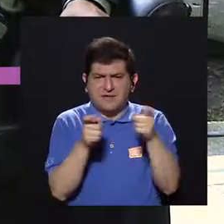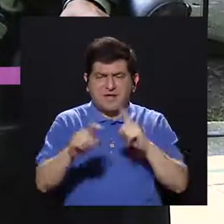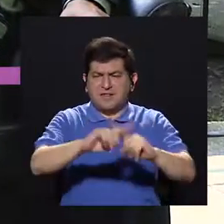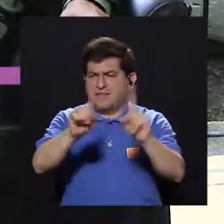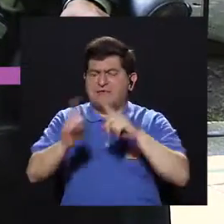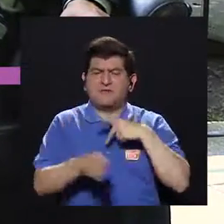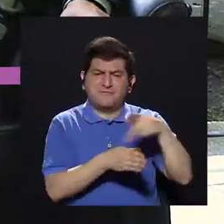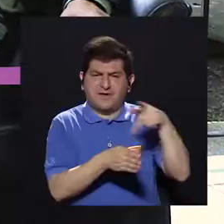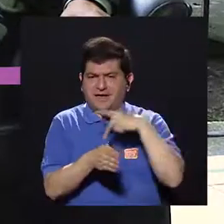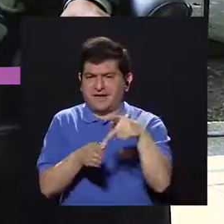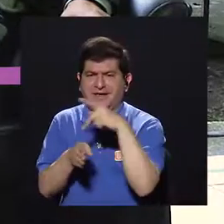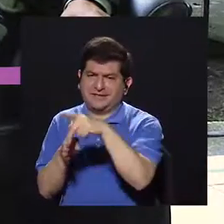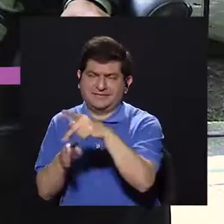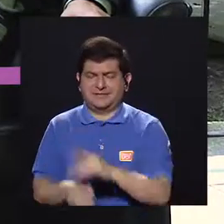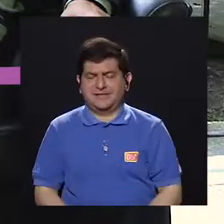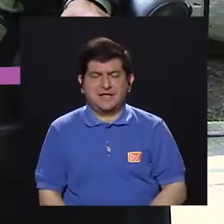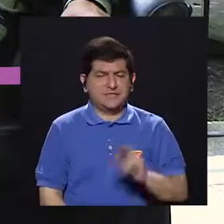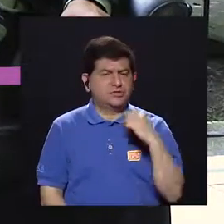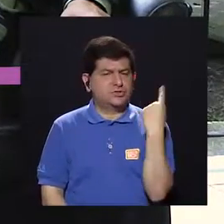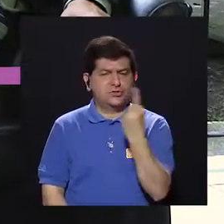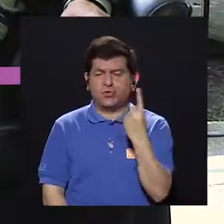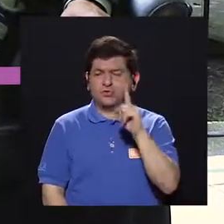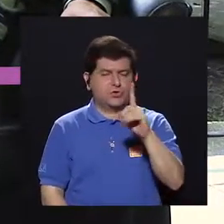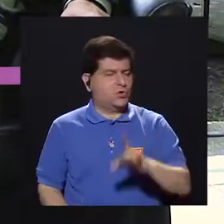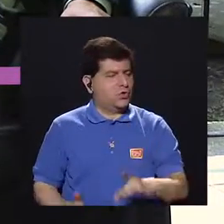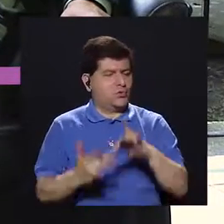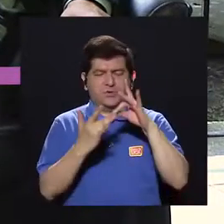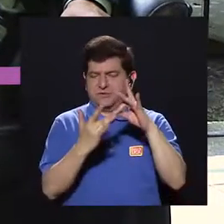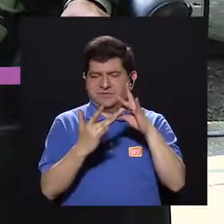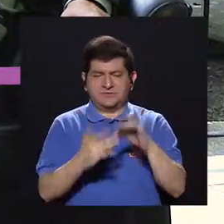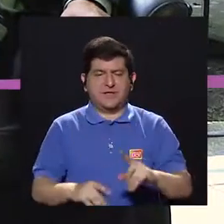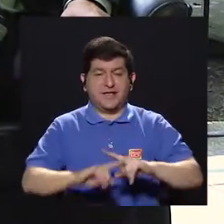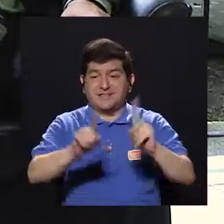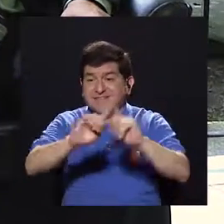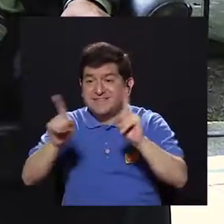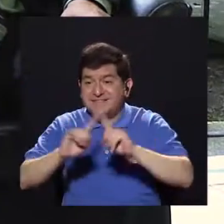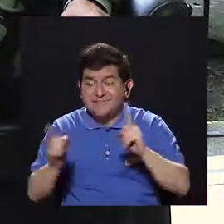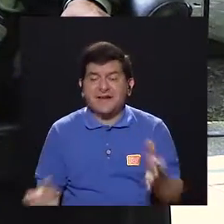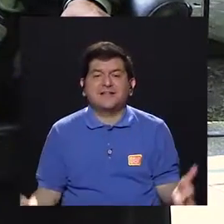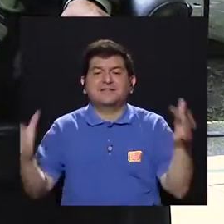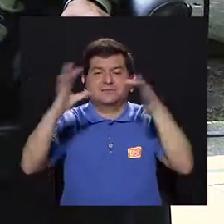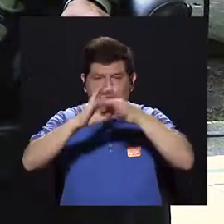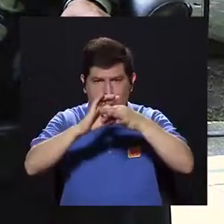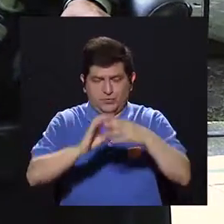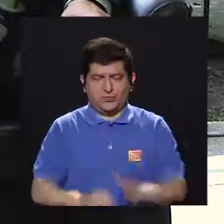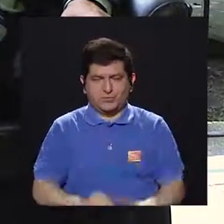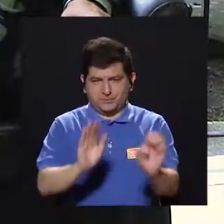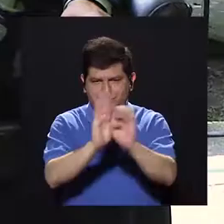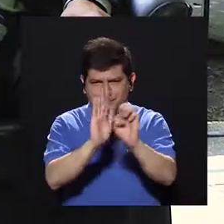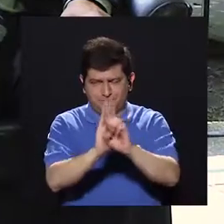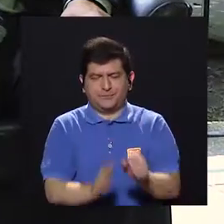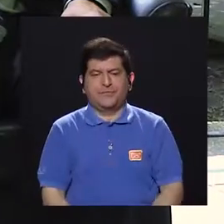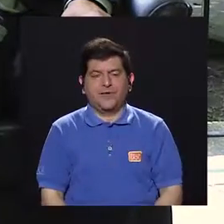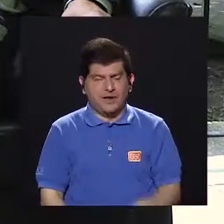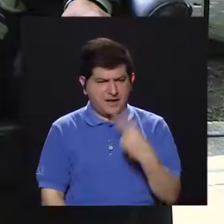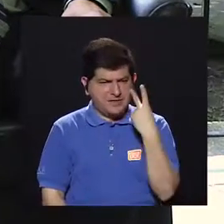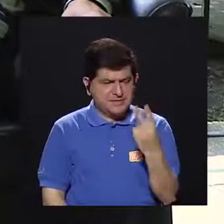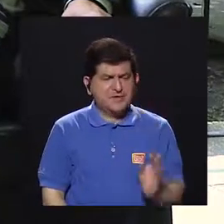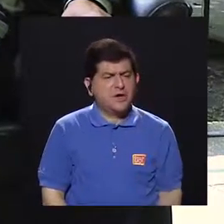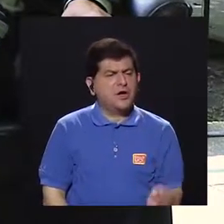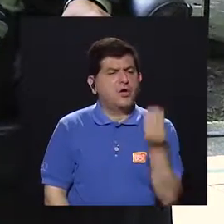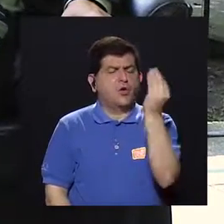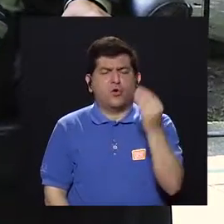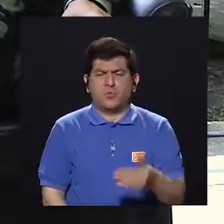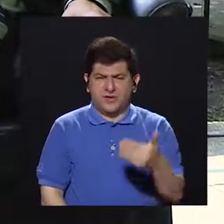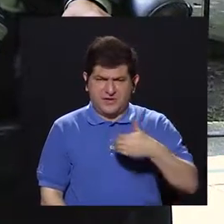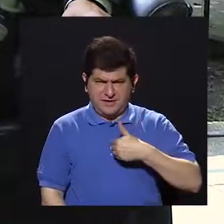concepto de manejo multidisciplinario. Significa que no solo es una especialidad, sino que son varias en forma conjunta. Por ejemplo, si